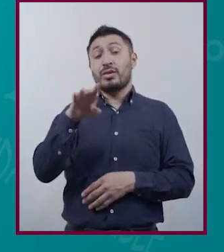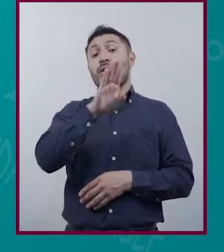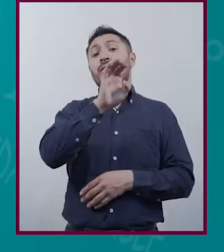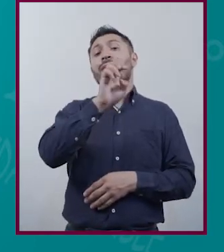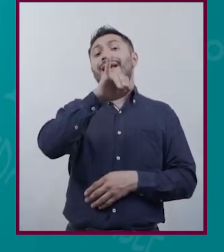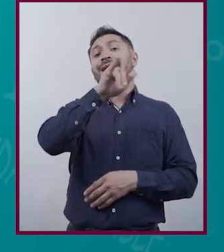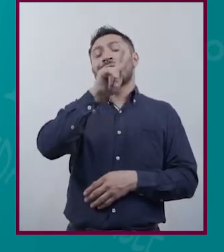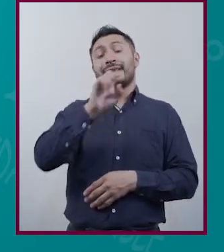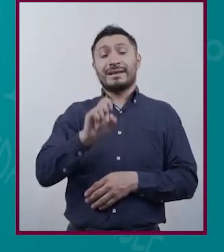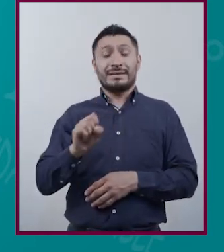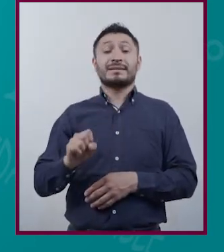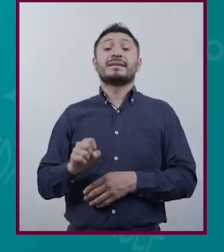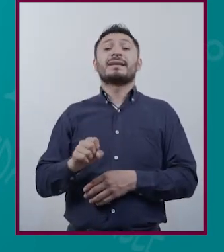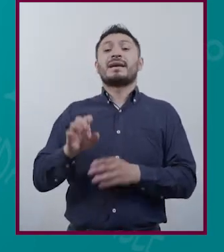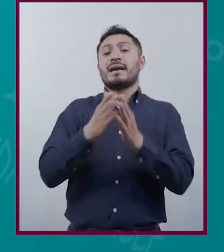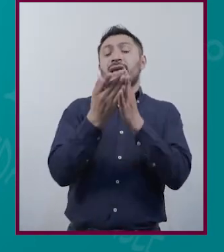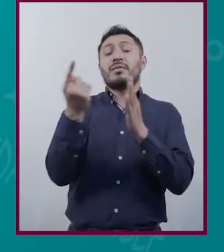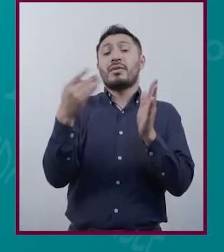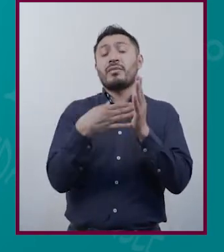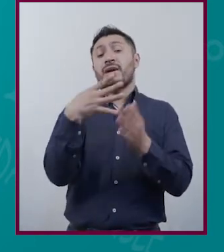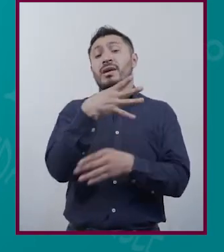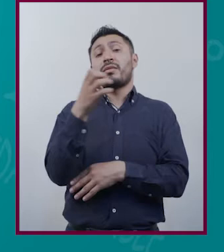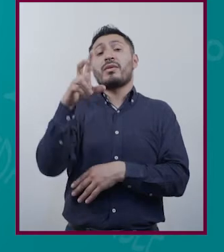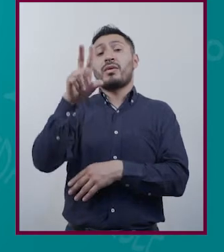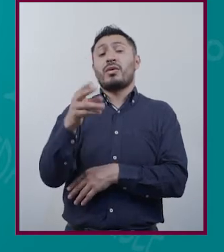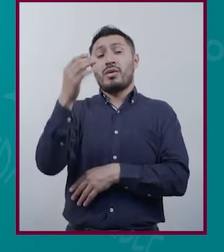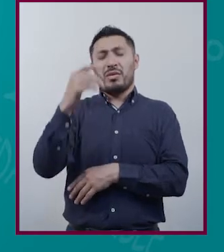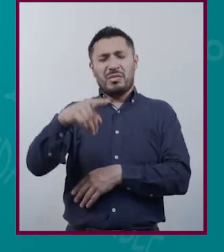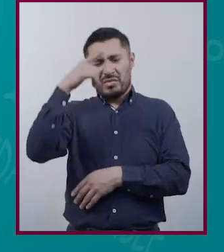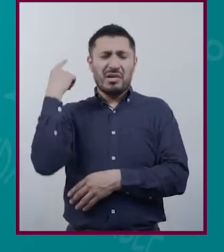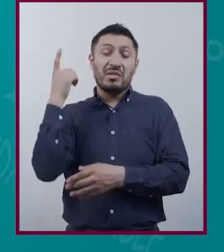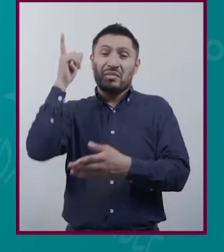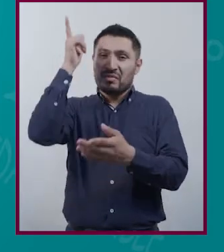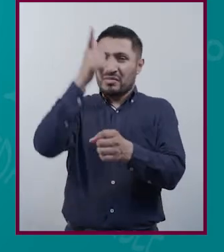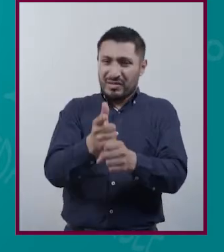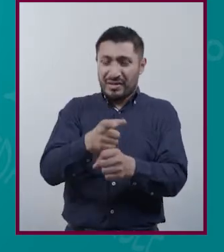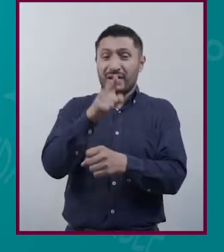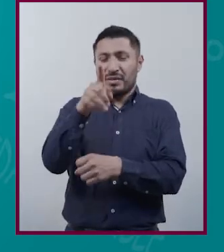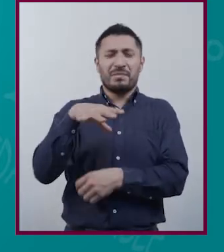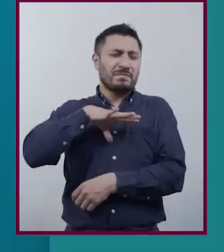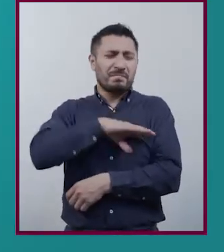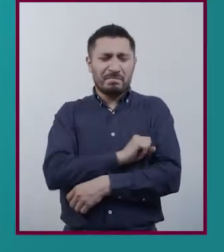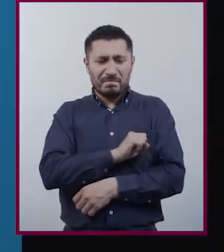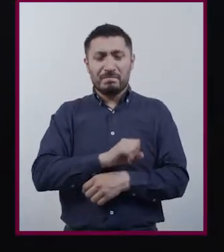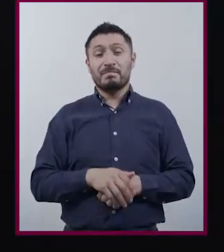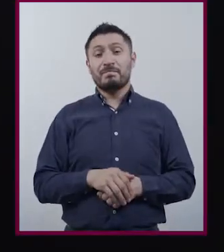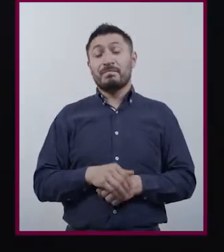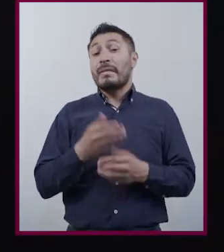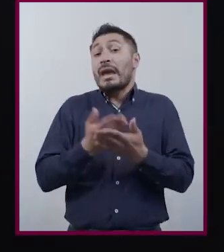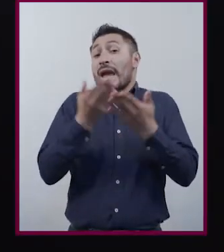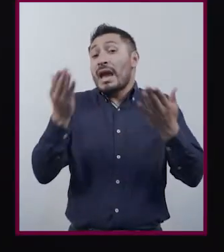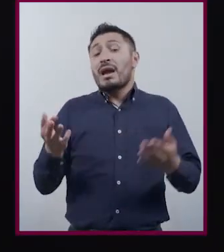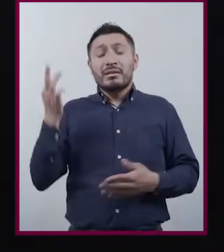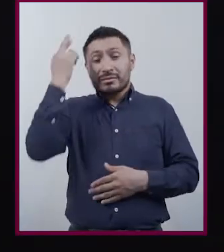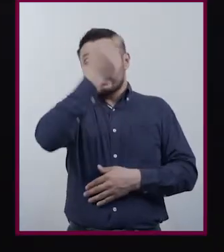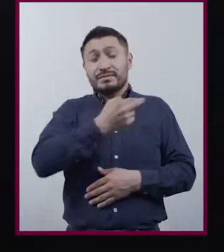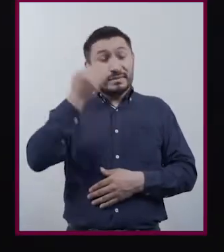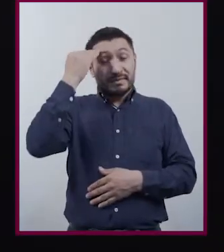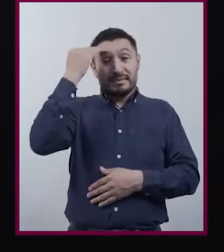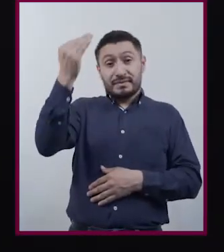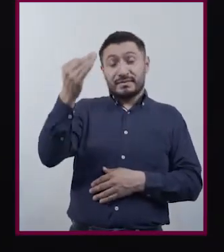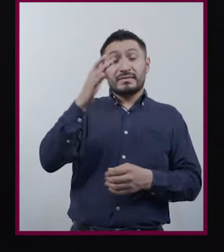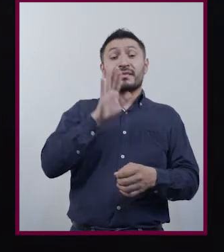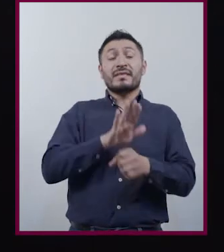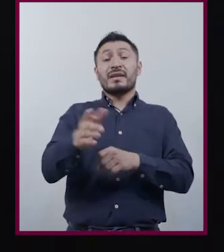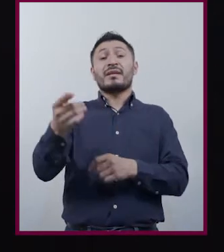libro de 1989, fácil de conseguir y que te va a encantar. Ahora revisemos el tiempo en